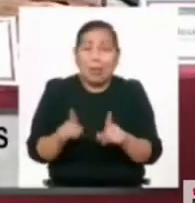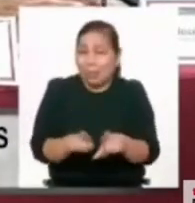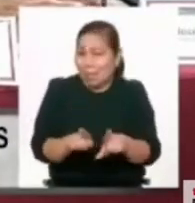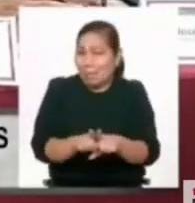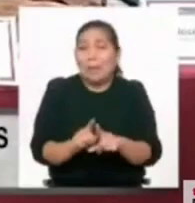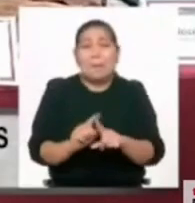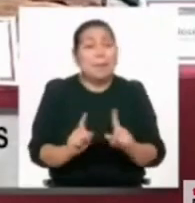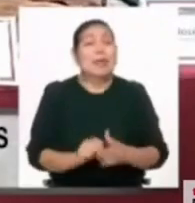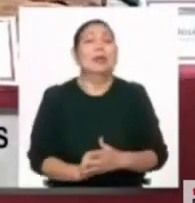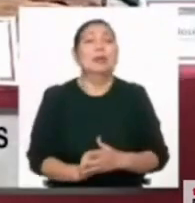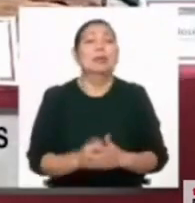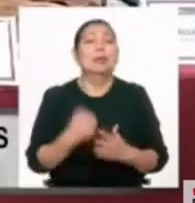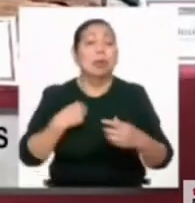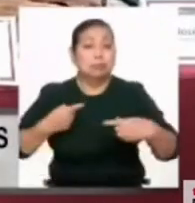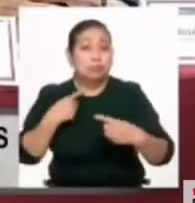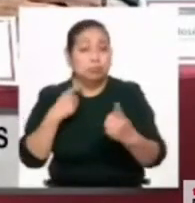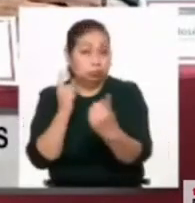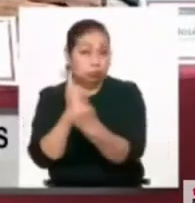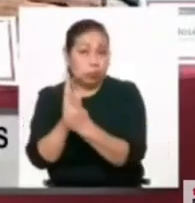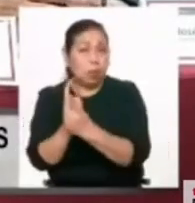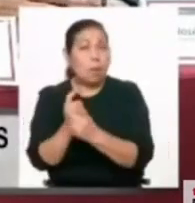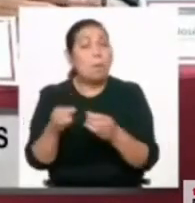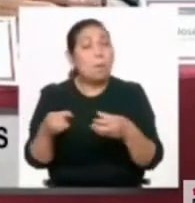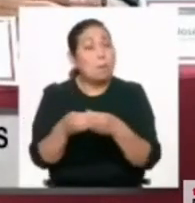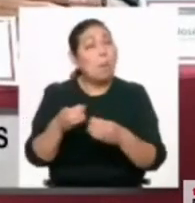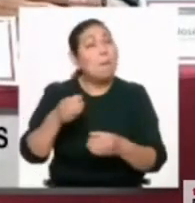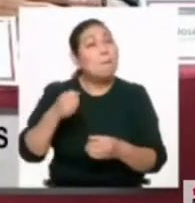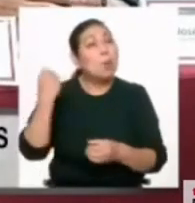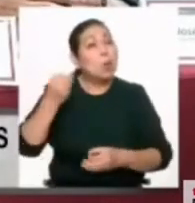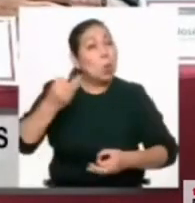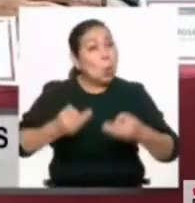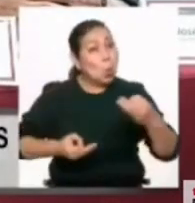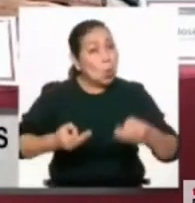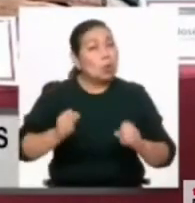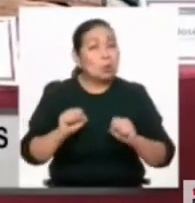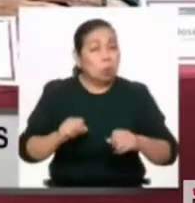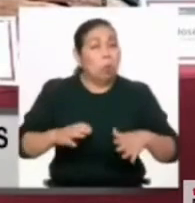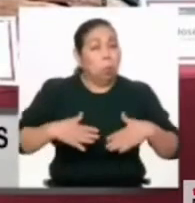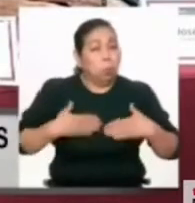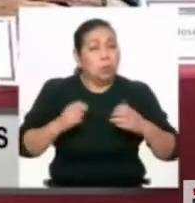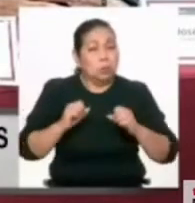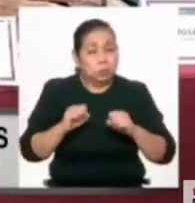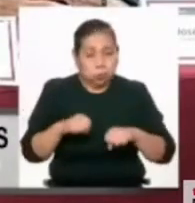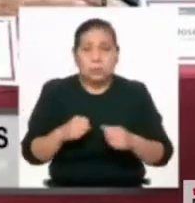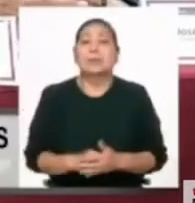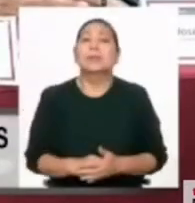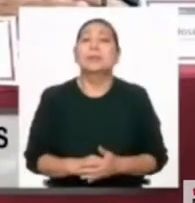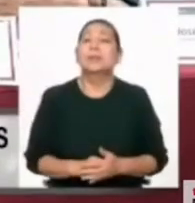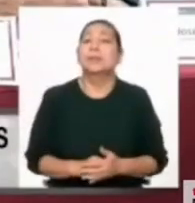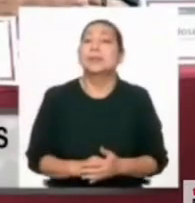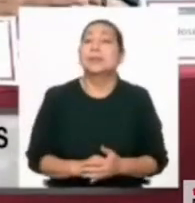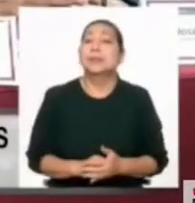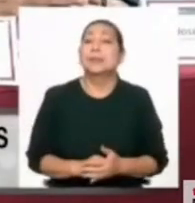también. Nos hemos entrevistado con el Poder Judicial a efectos de que pueda tener la posibilidad